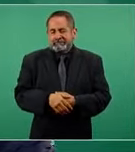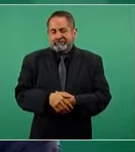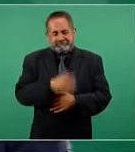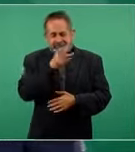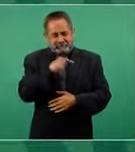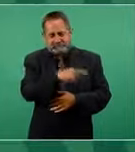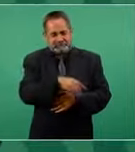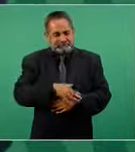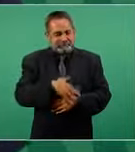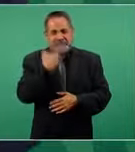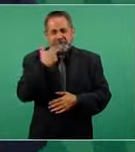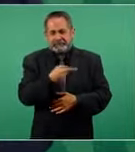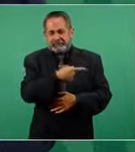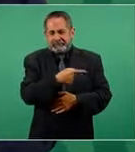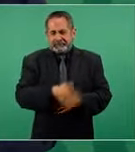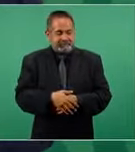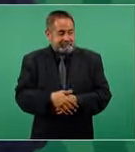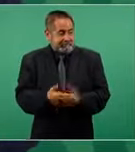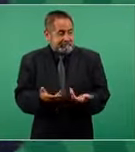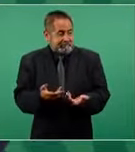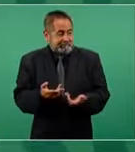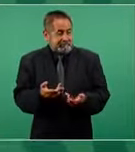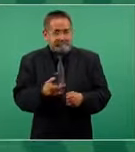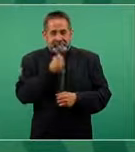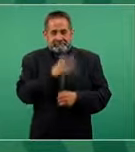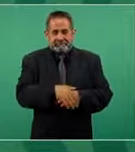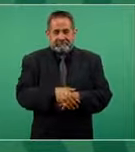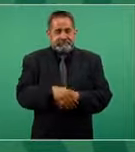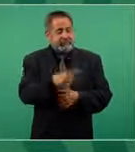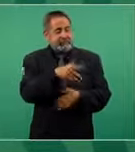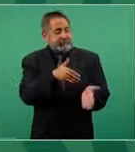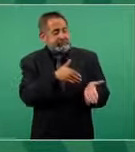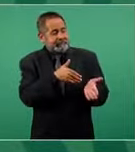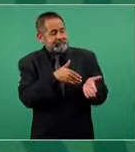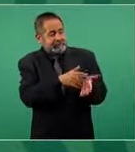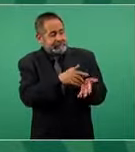no les funciona, no les sirve, es muchísimo más, son millones